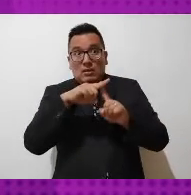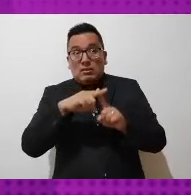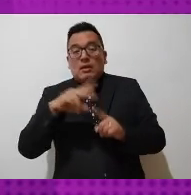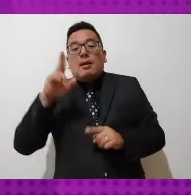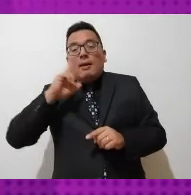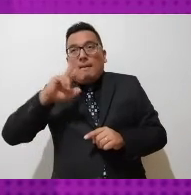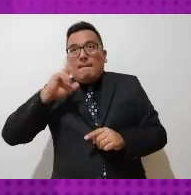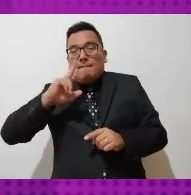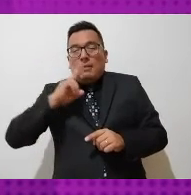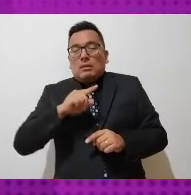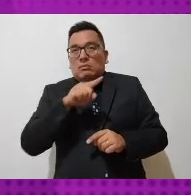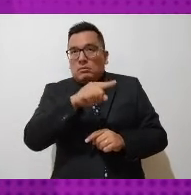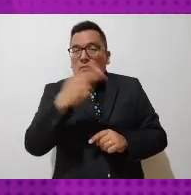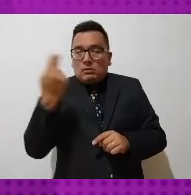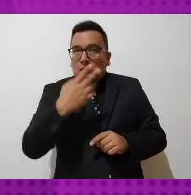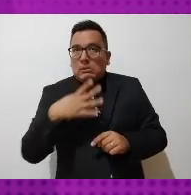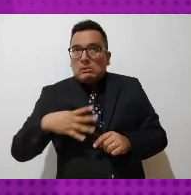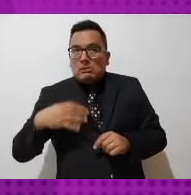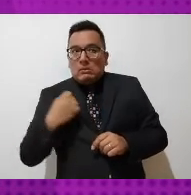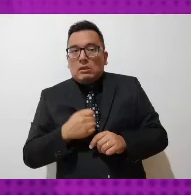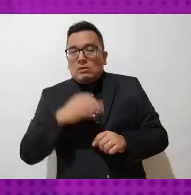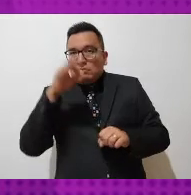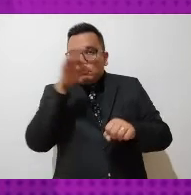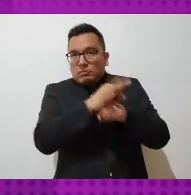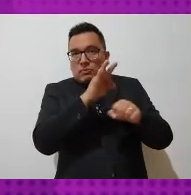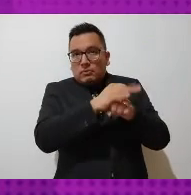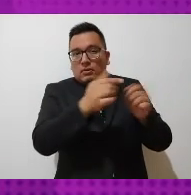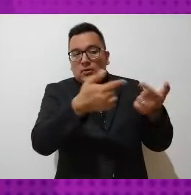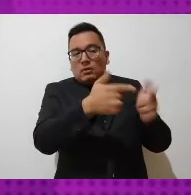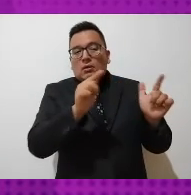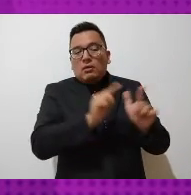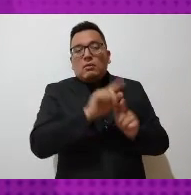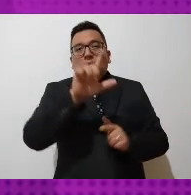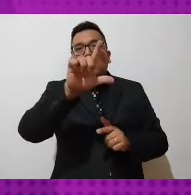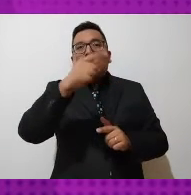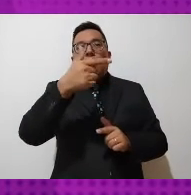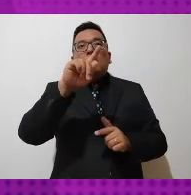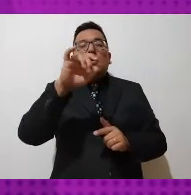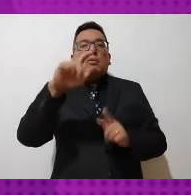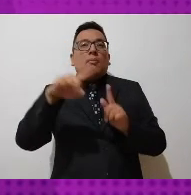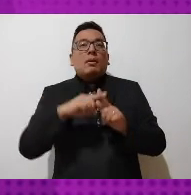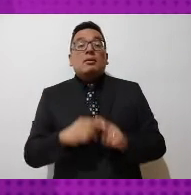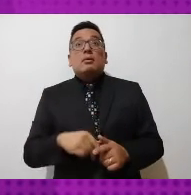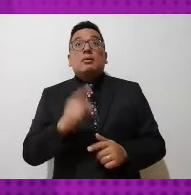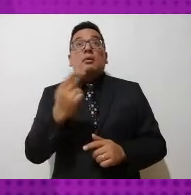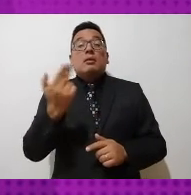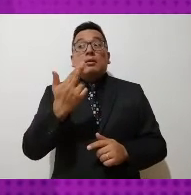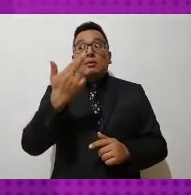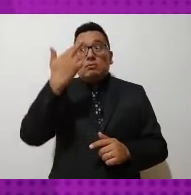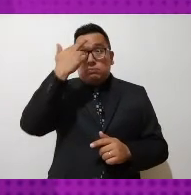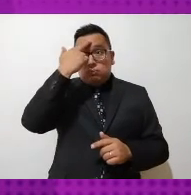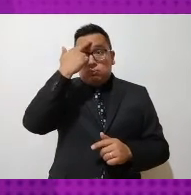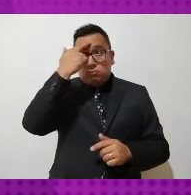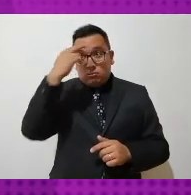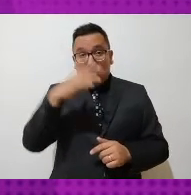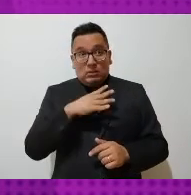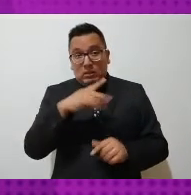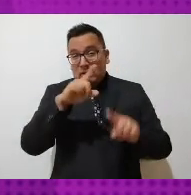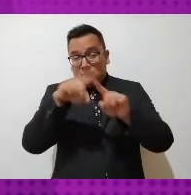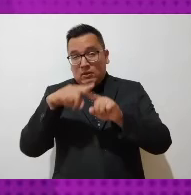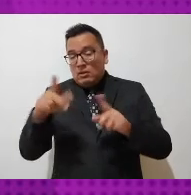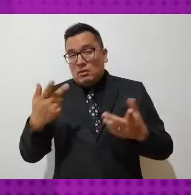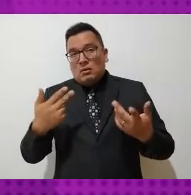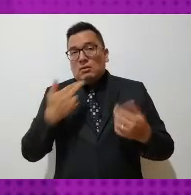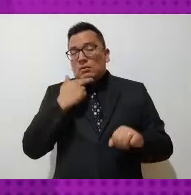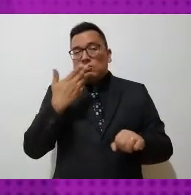menos se comprometa en trabajar a favor de ese grupo vulnerado, sin olvidar el resto de responsabilidades que